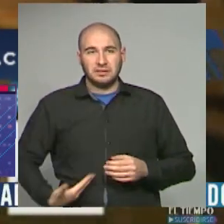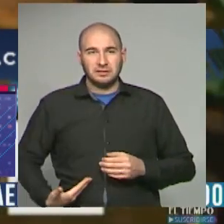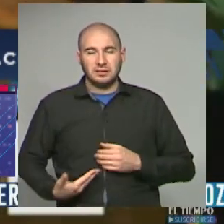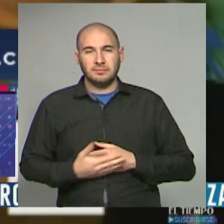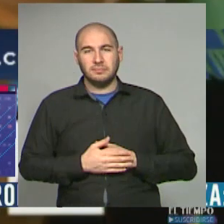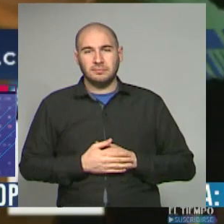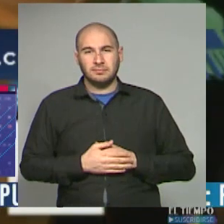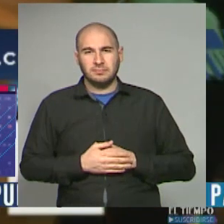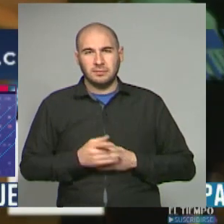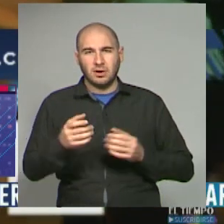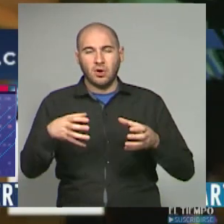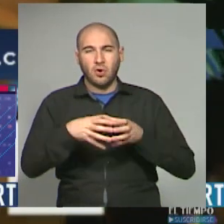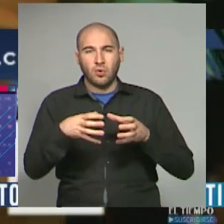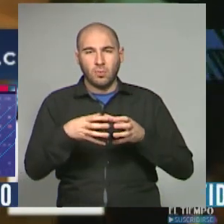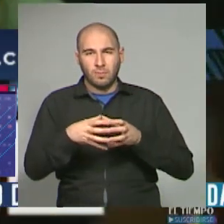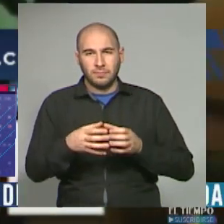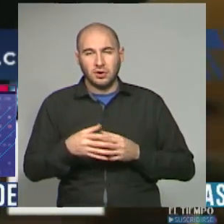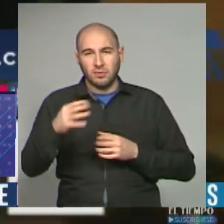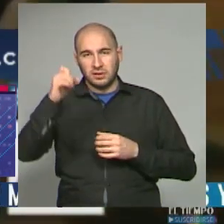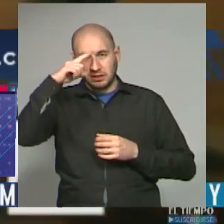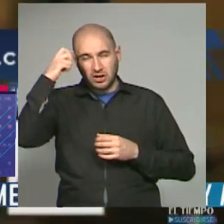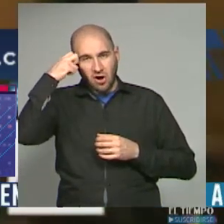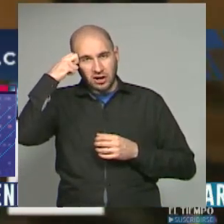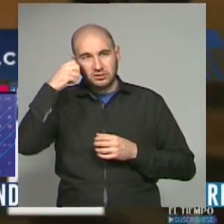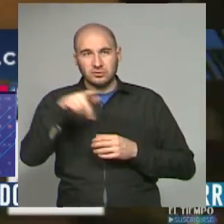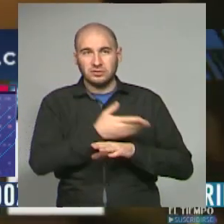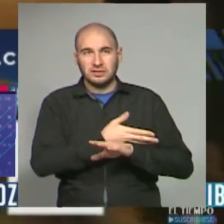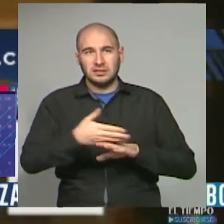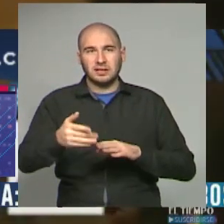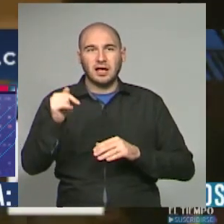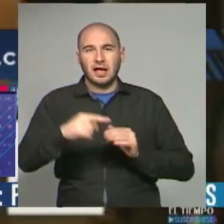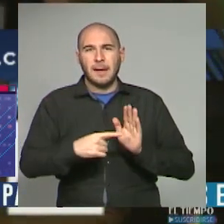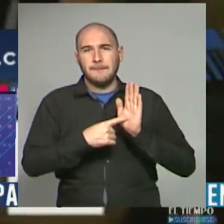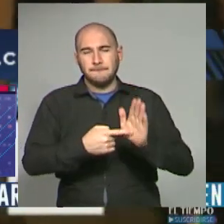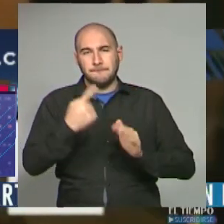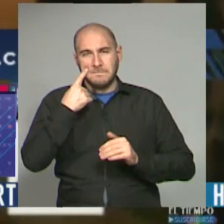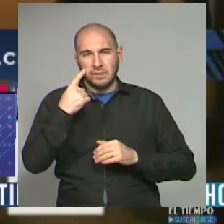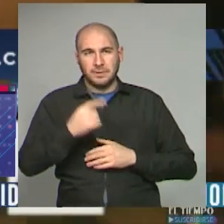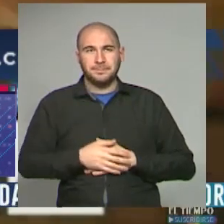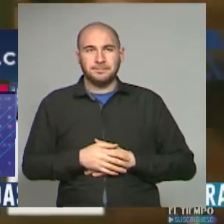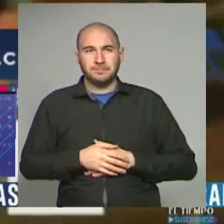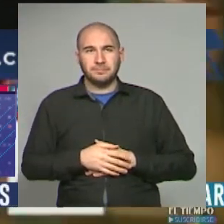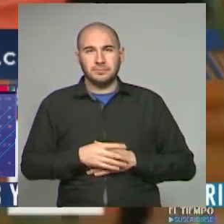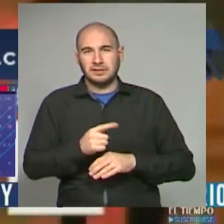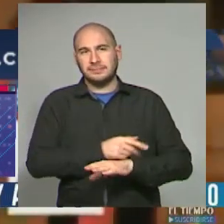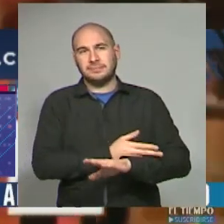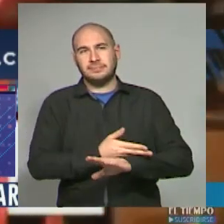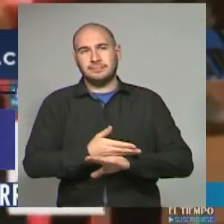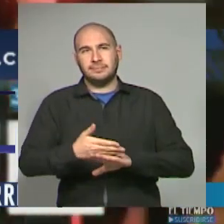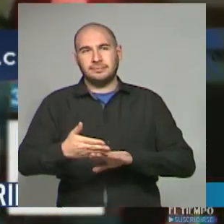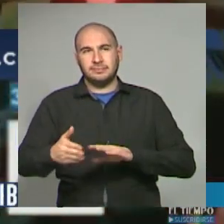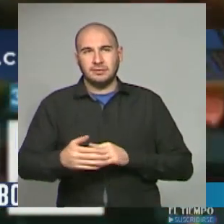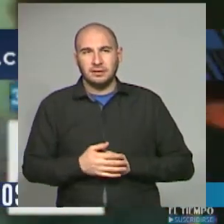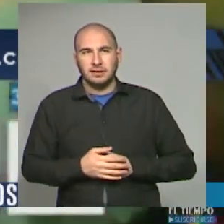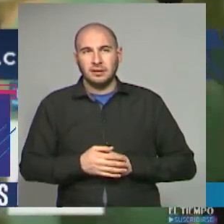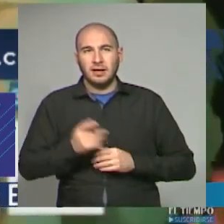de la Asamblea Nacional. Nosotros continuamos en esta transmisión ininterrumpida,